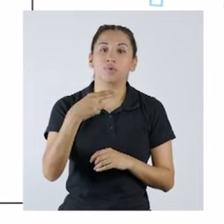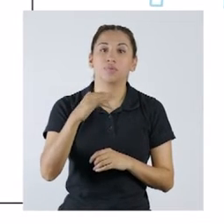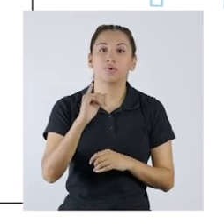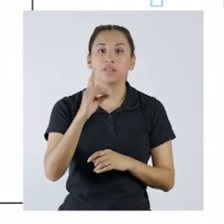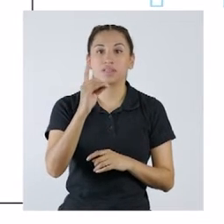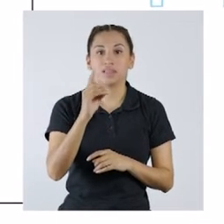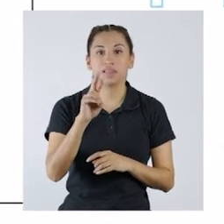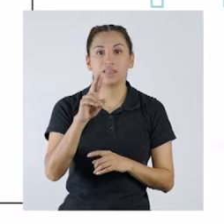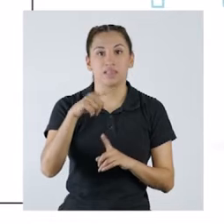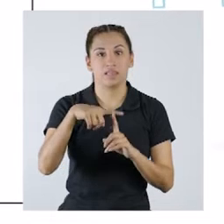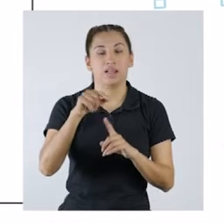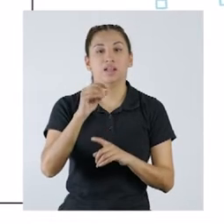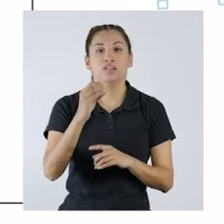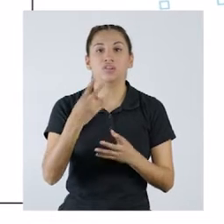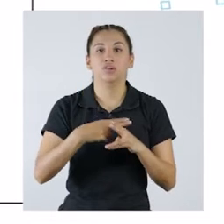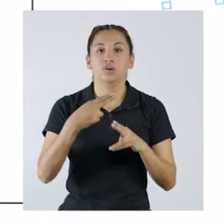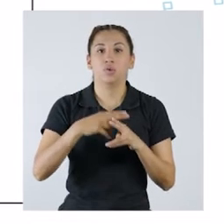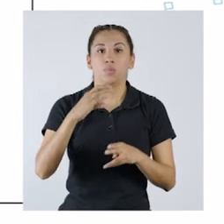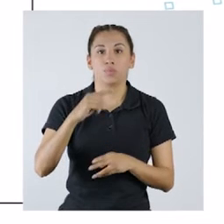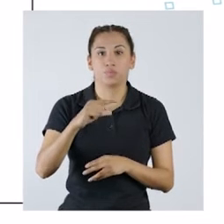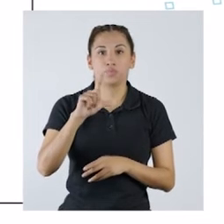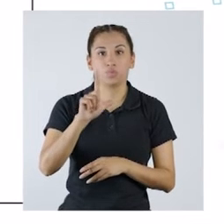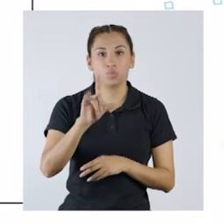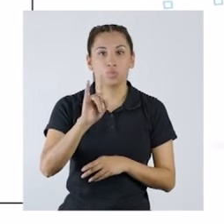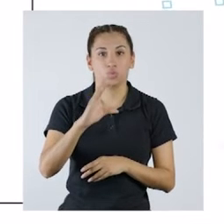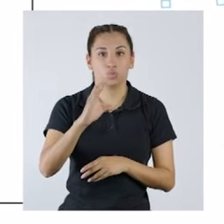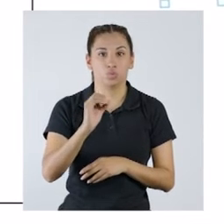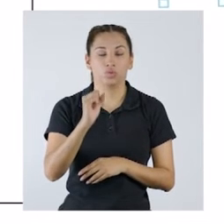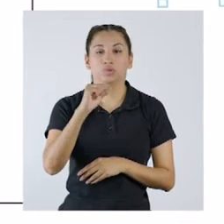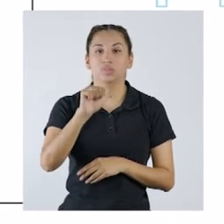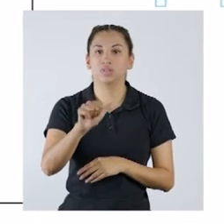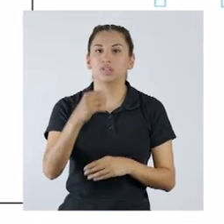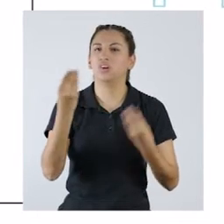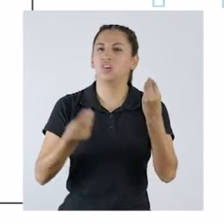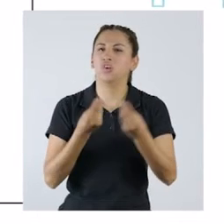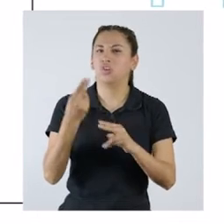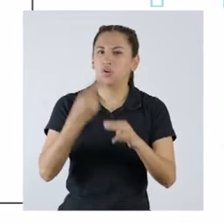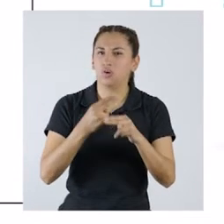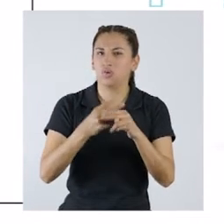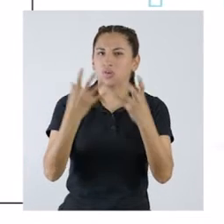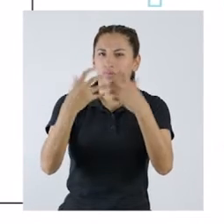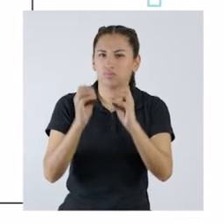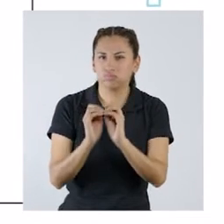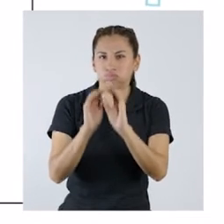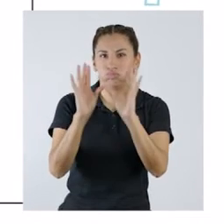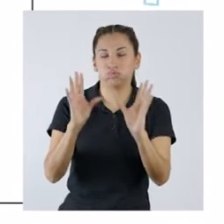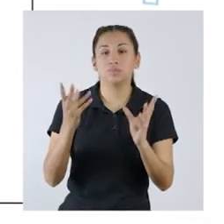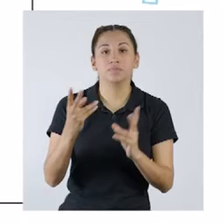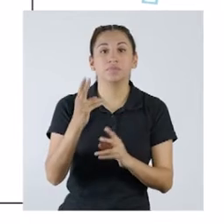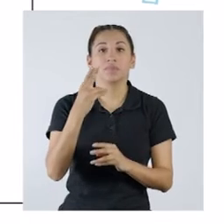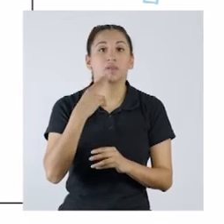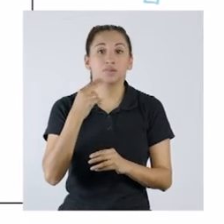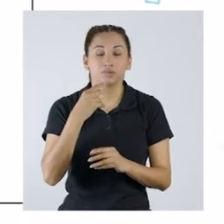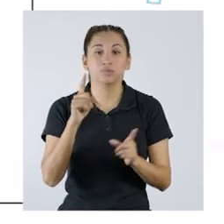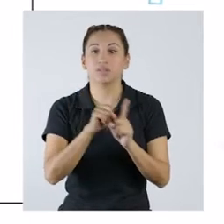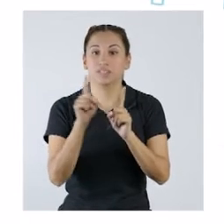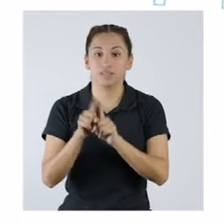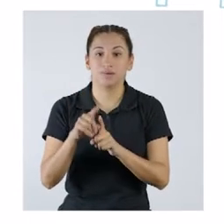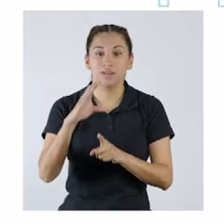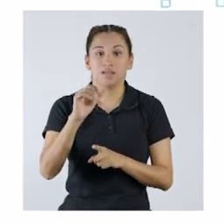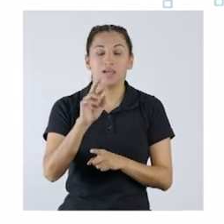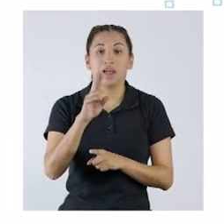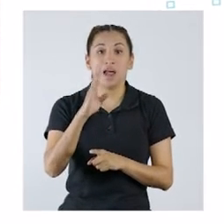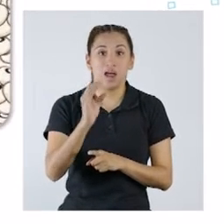carbohidratos, principalmente glucosa. ¿Y dónde se almacena la glucosa que se fabrica? El azúcar y